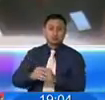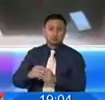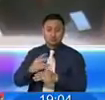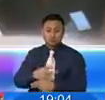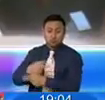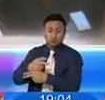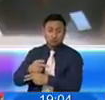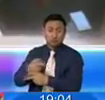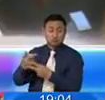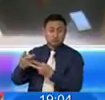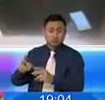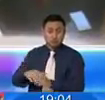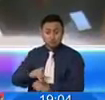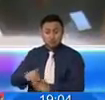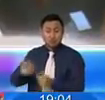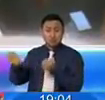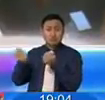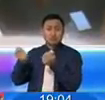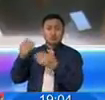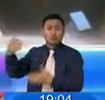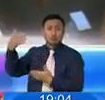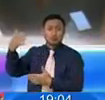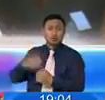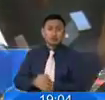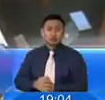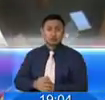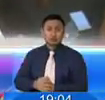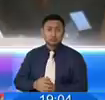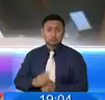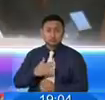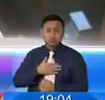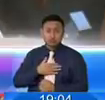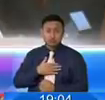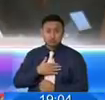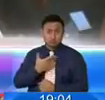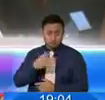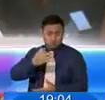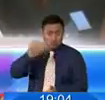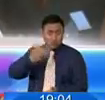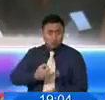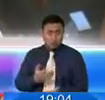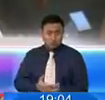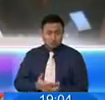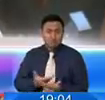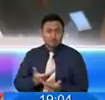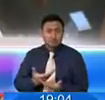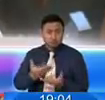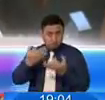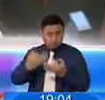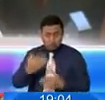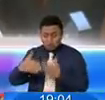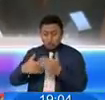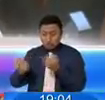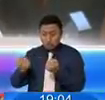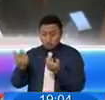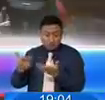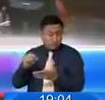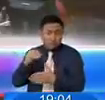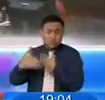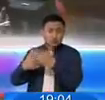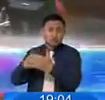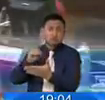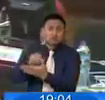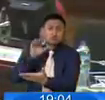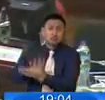son sujetos de control político. De eso yo no tengo la menor duda. Y si hay que aplicarlo, pues se lo aplicará.